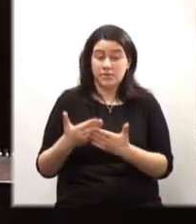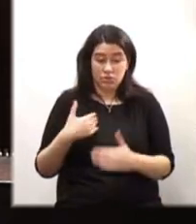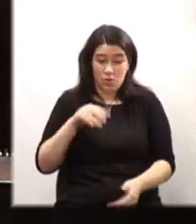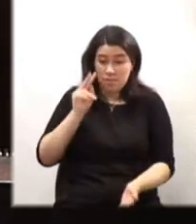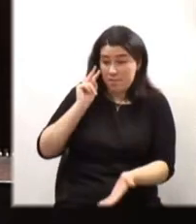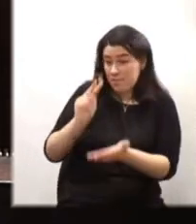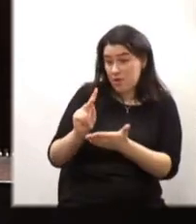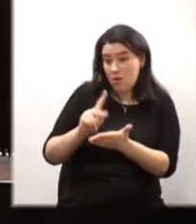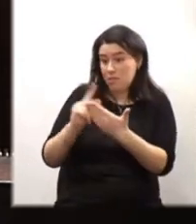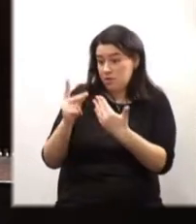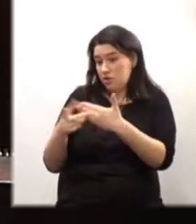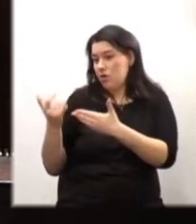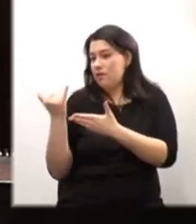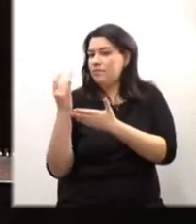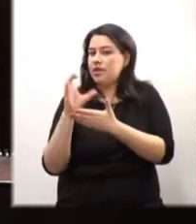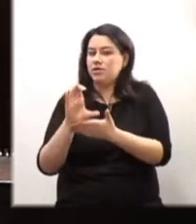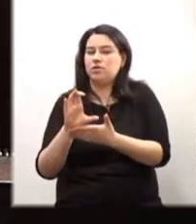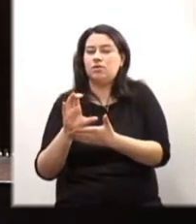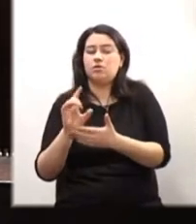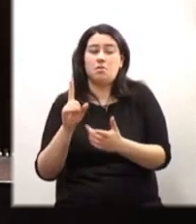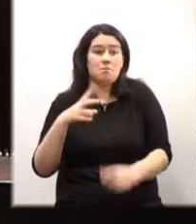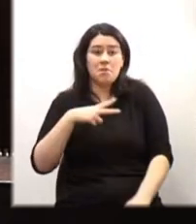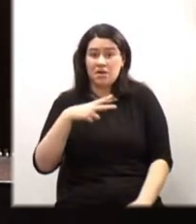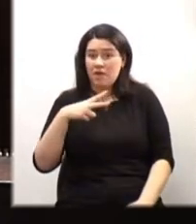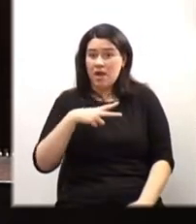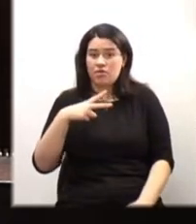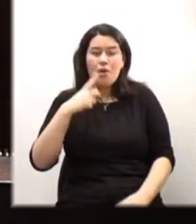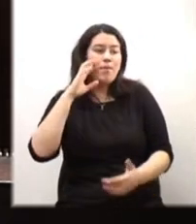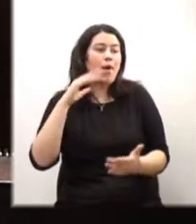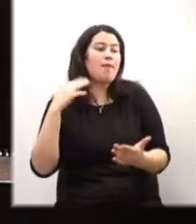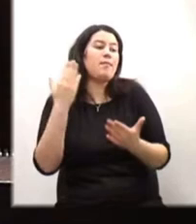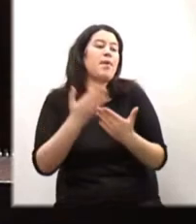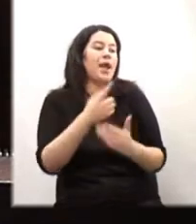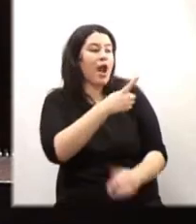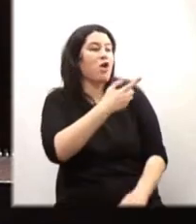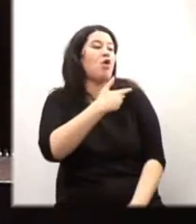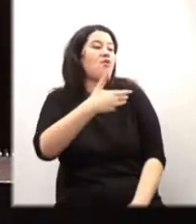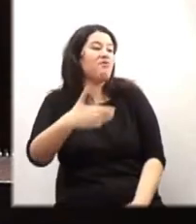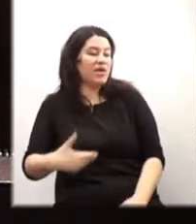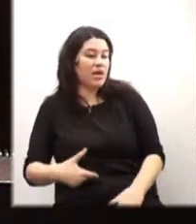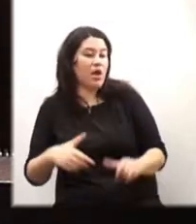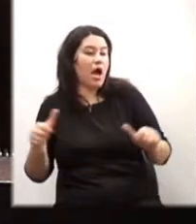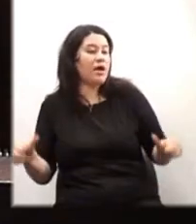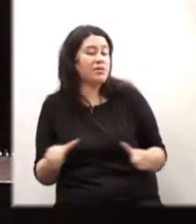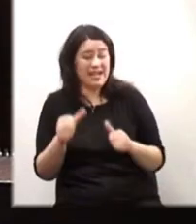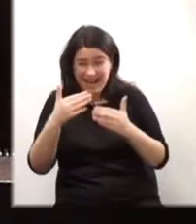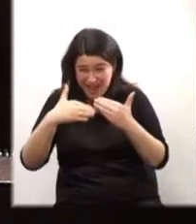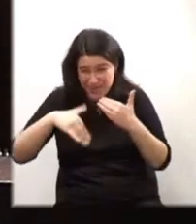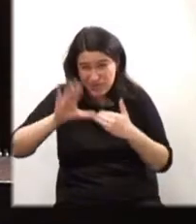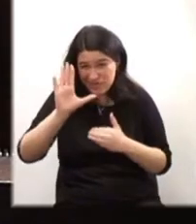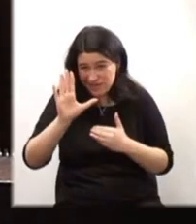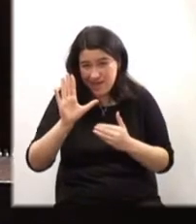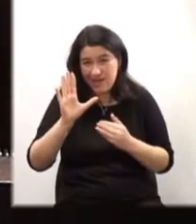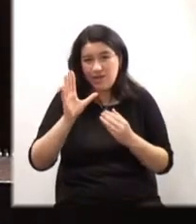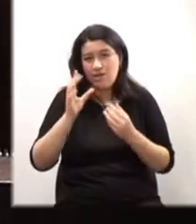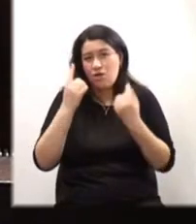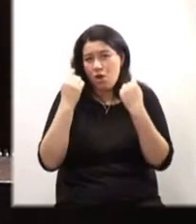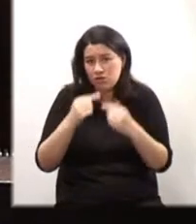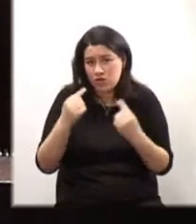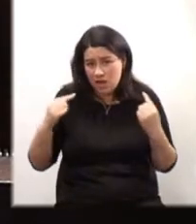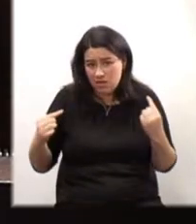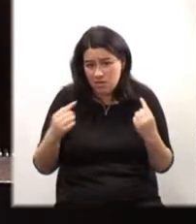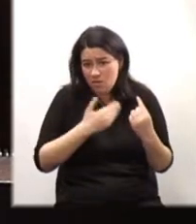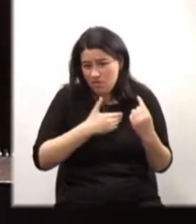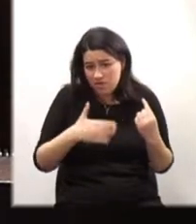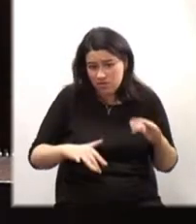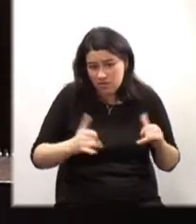los proyectos de inversión, son privados que le proponen al gobierno hacer alguna cosa, en muchos casos, cosas que el propio